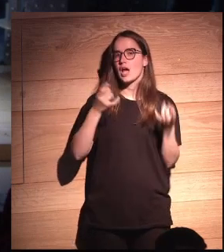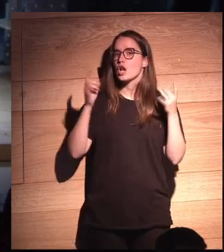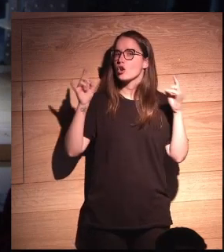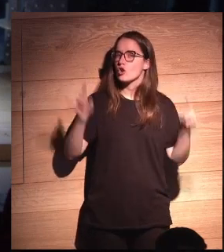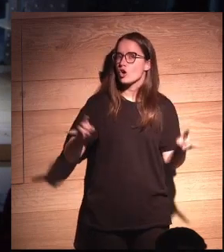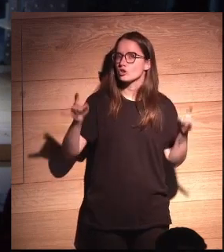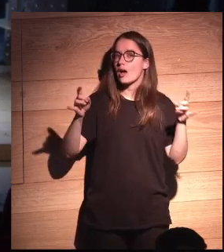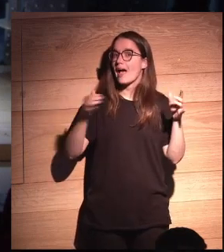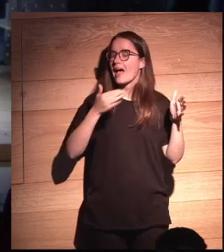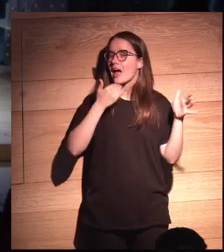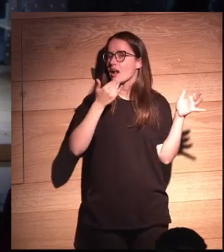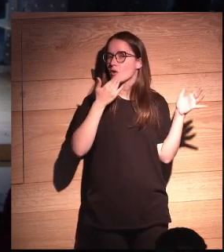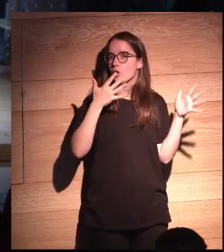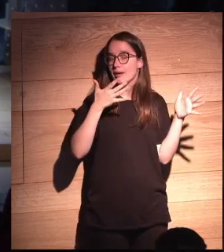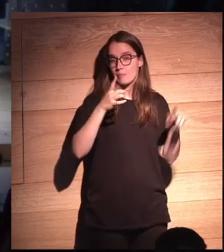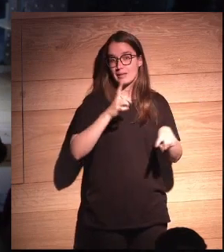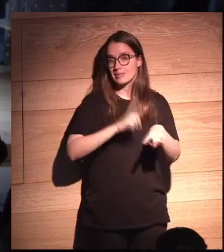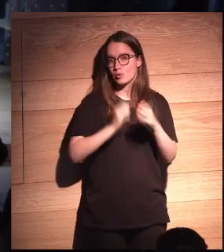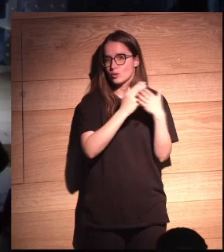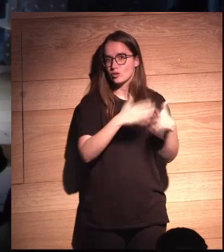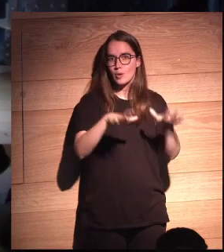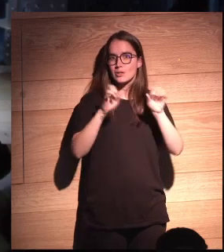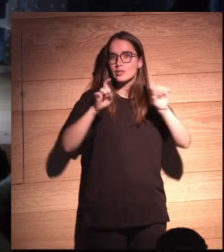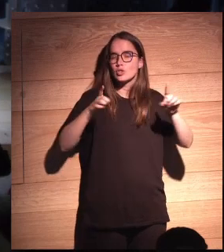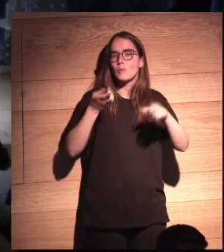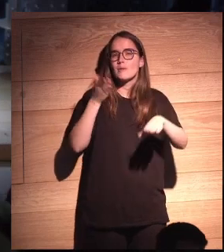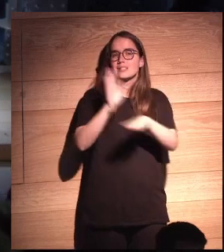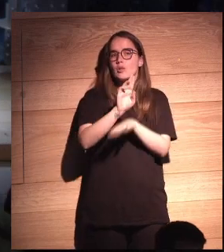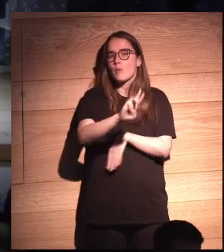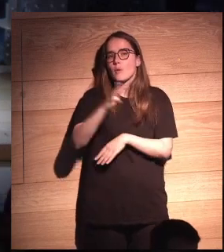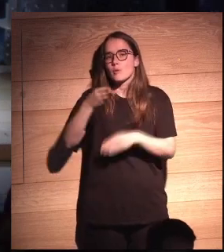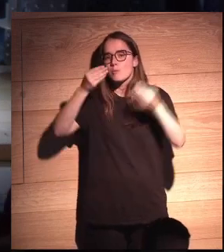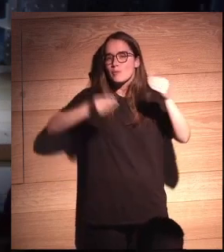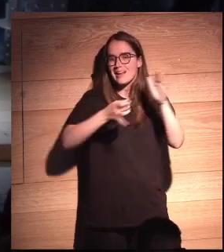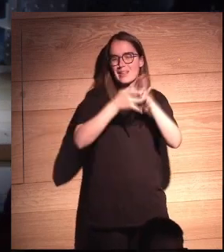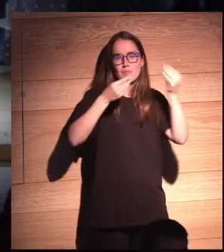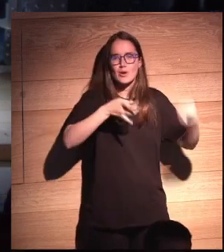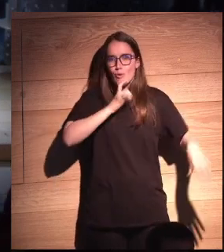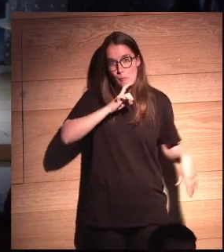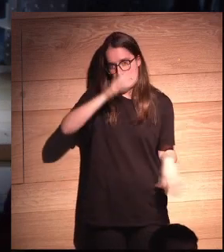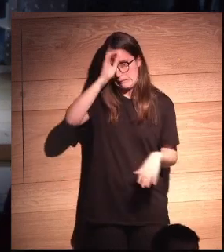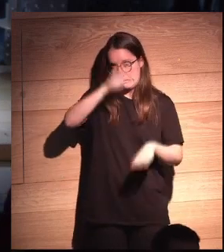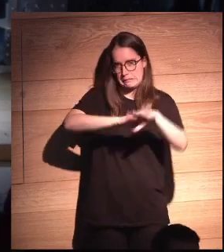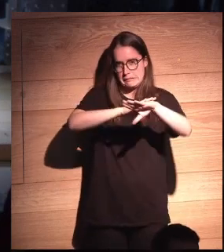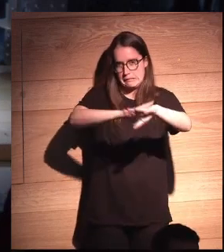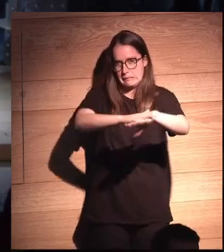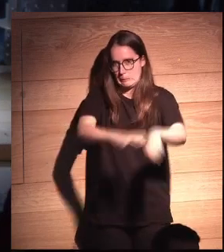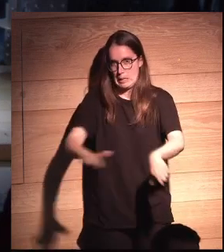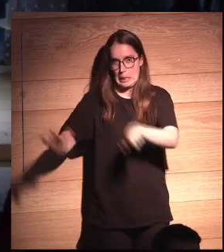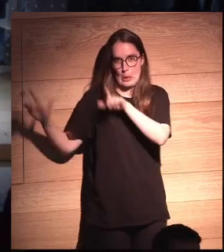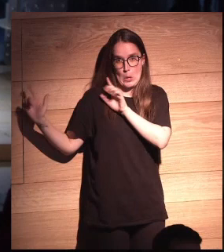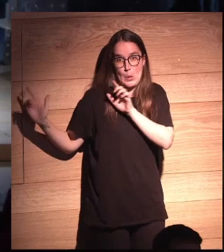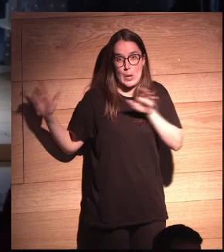roll. Algo que no aprendí en mi tiempo estudiando fue cómo hacer buenas presentaciones de PowerPoint, por lo que, me disculpan por lo que van a ver